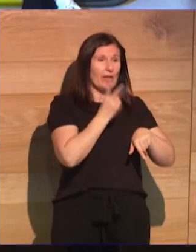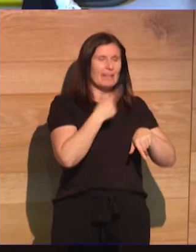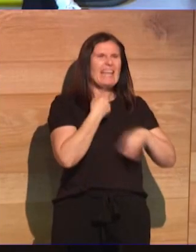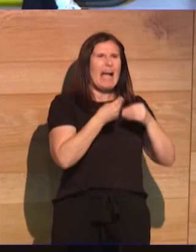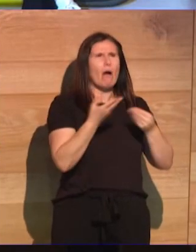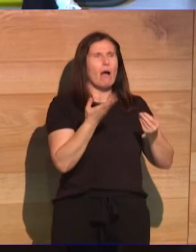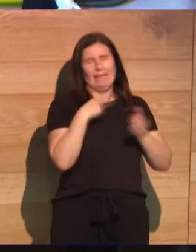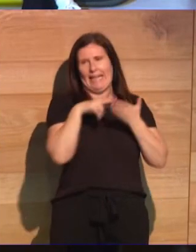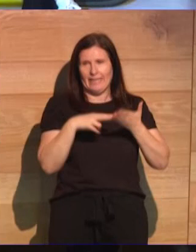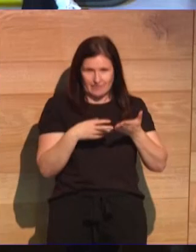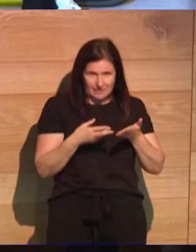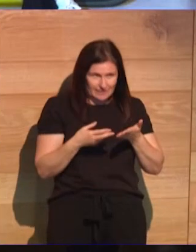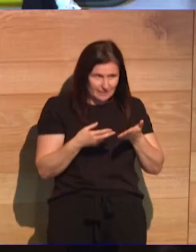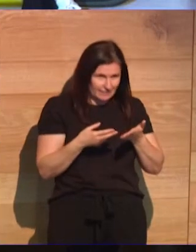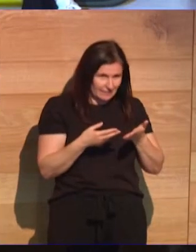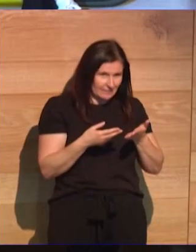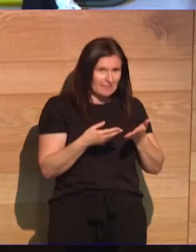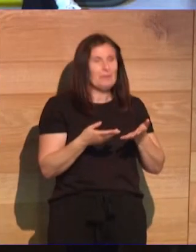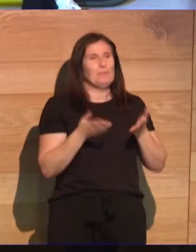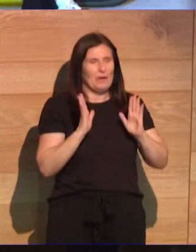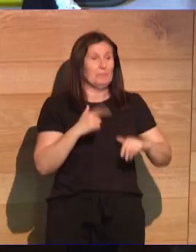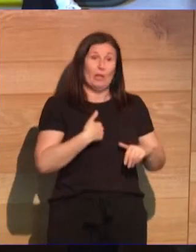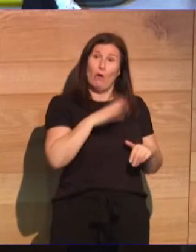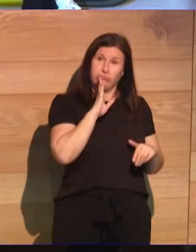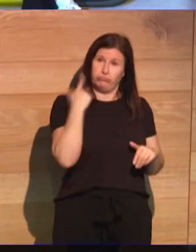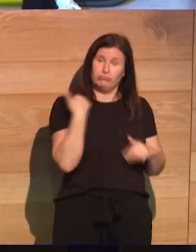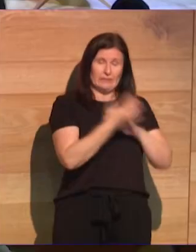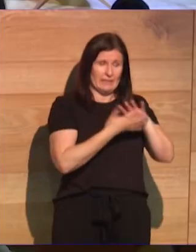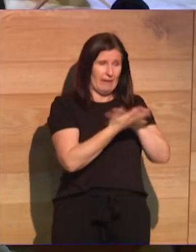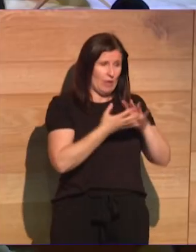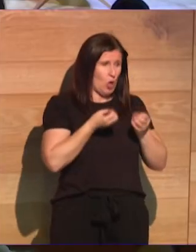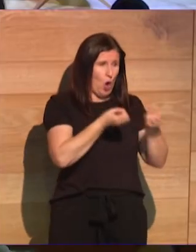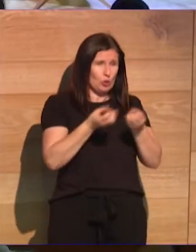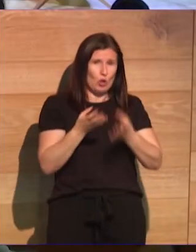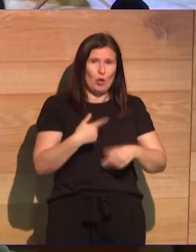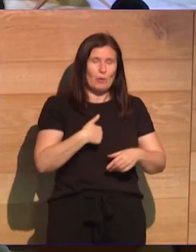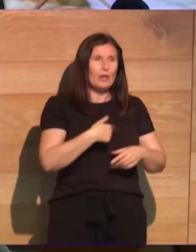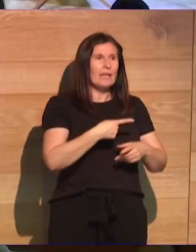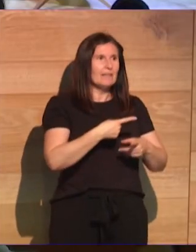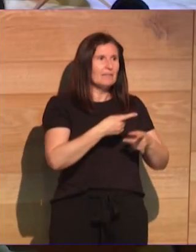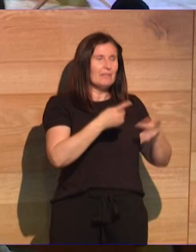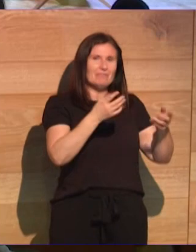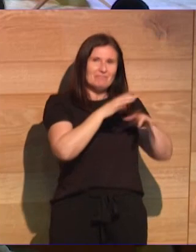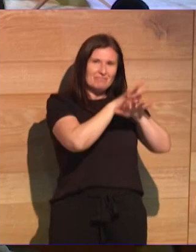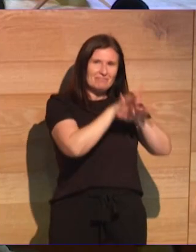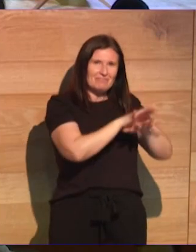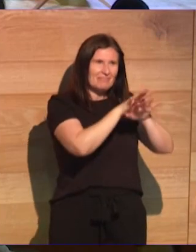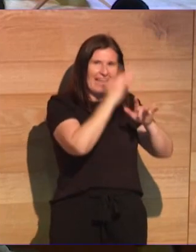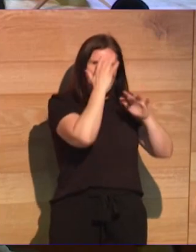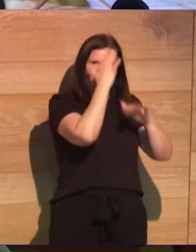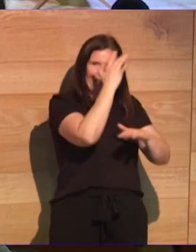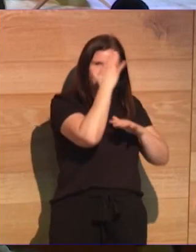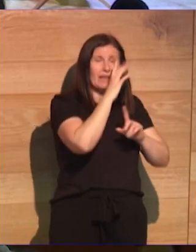¿no? Pero se dijo, esto se dijo, porque se venden grandes esperanzas. Por otro lado, también se decía que iba a ser